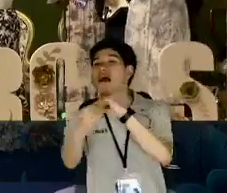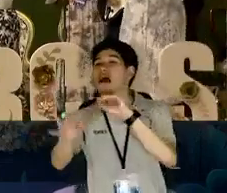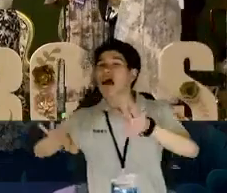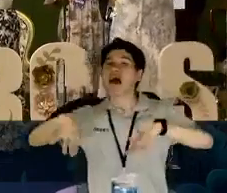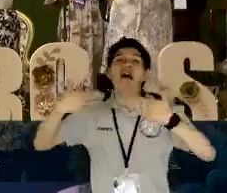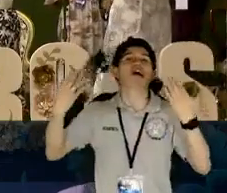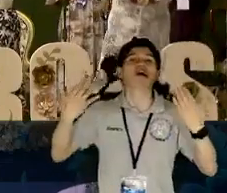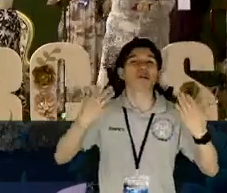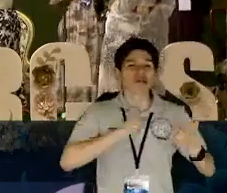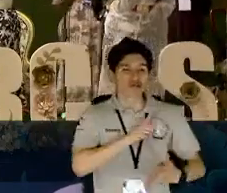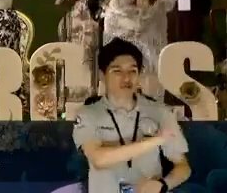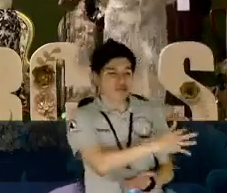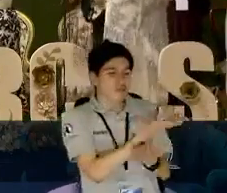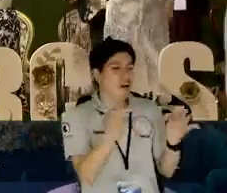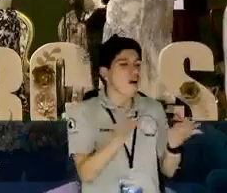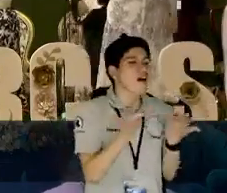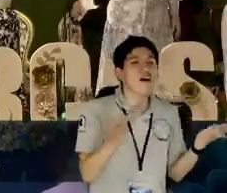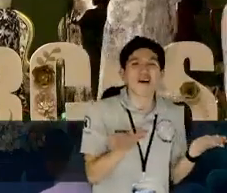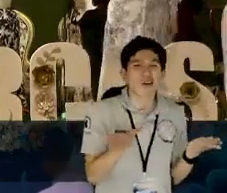¿a dónde vamos